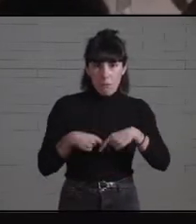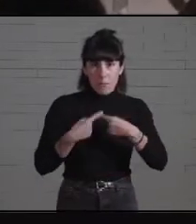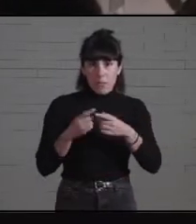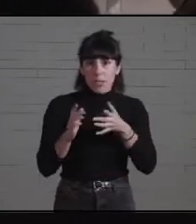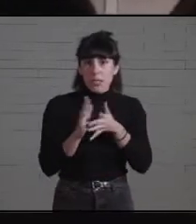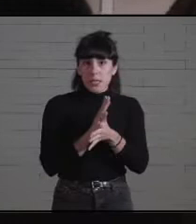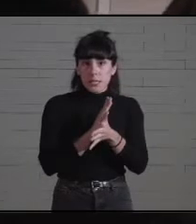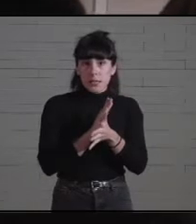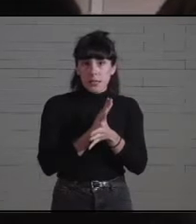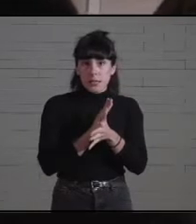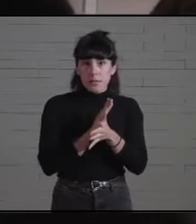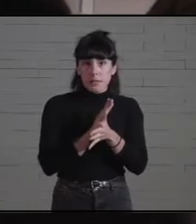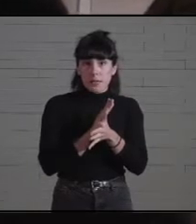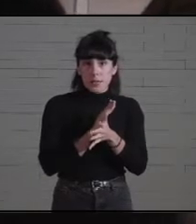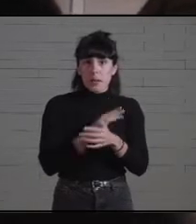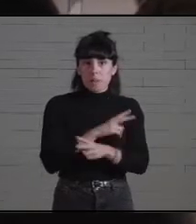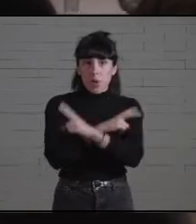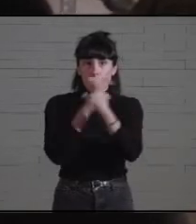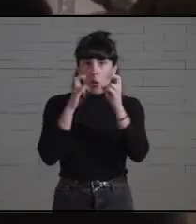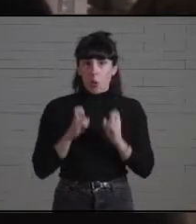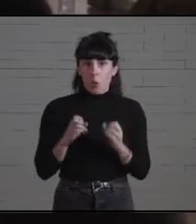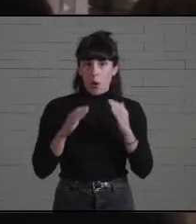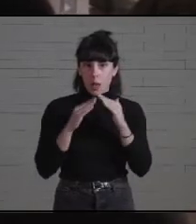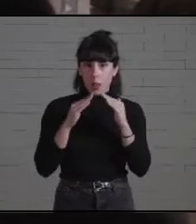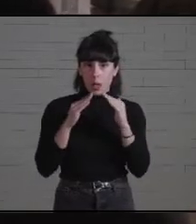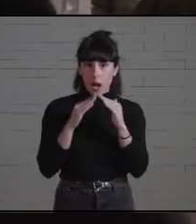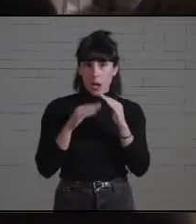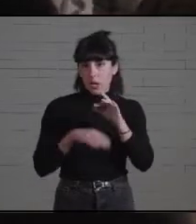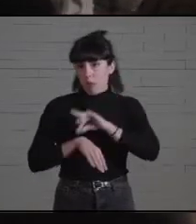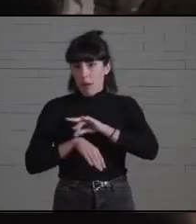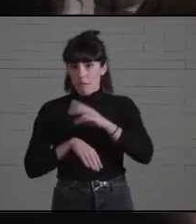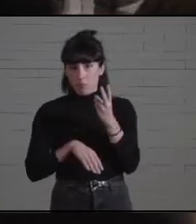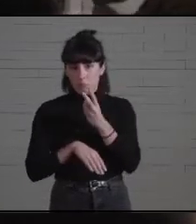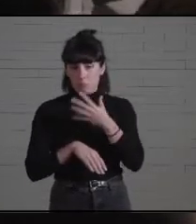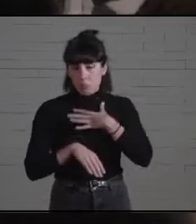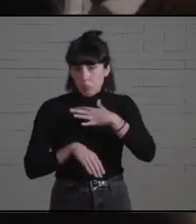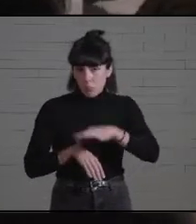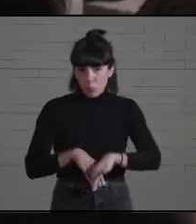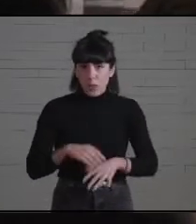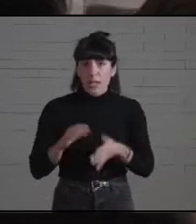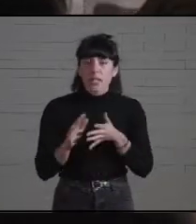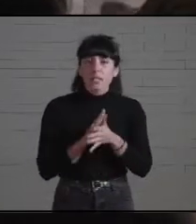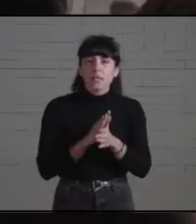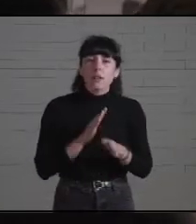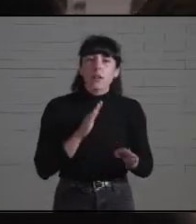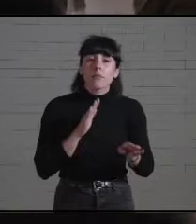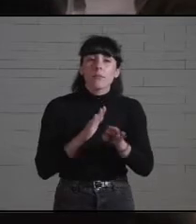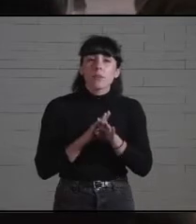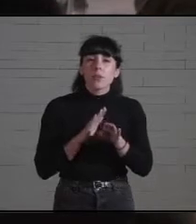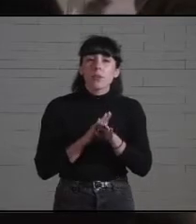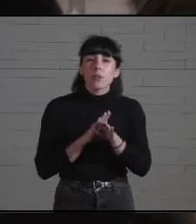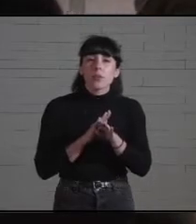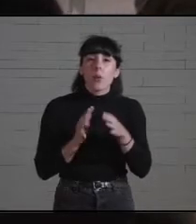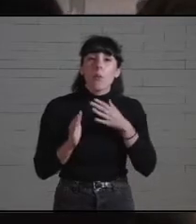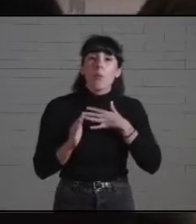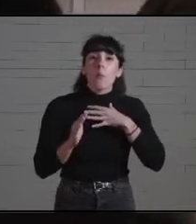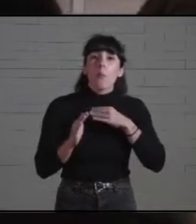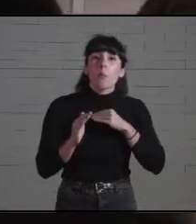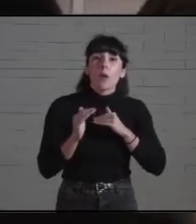tenido a sus hijos guardando cuarentena o enfermos en casa, y eso ha llevado a que aumente